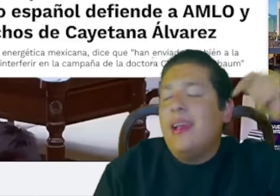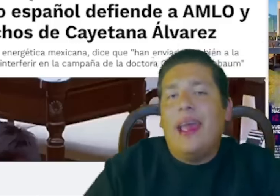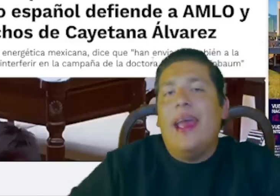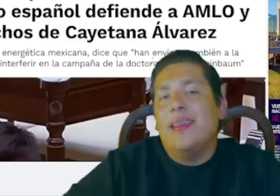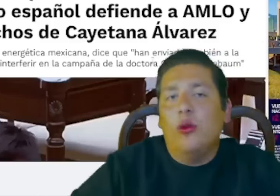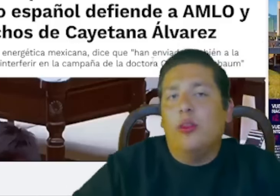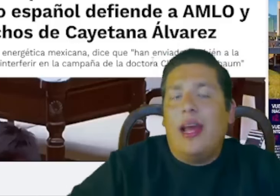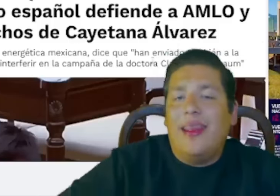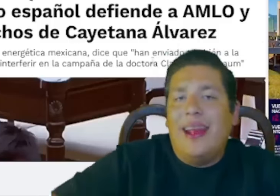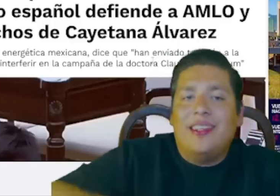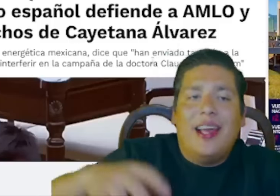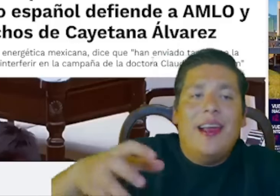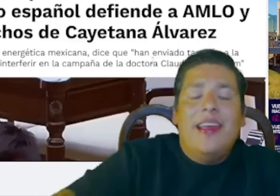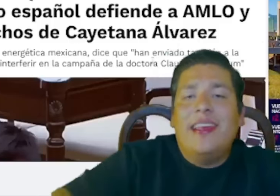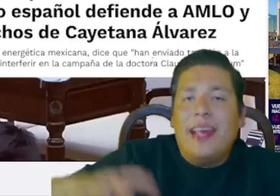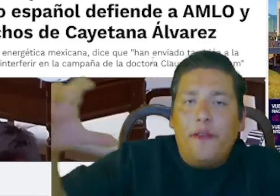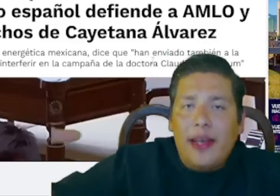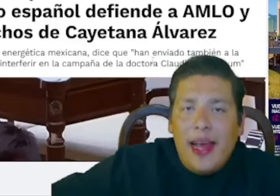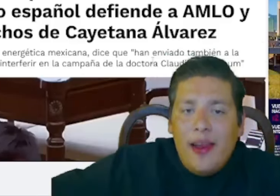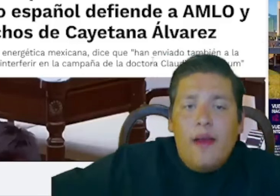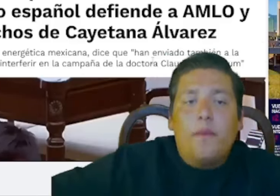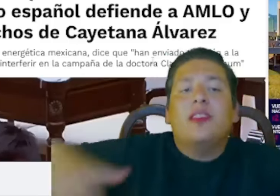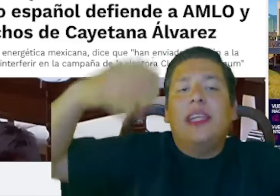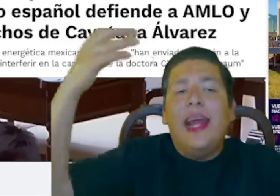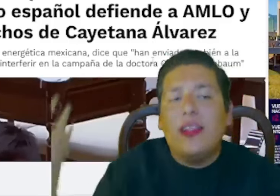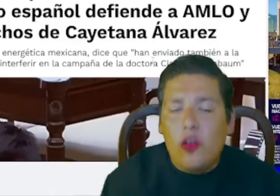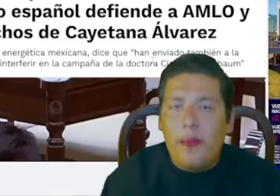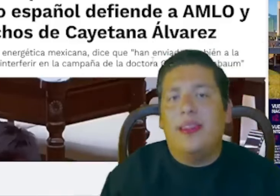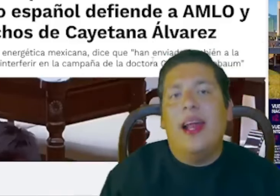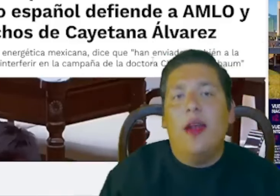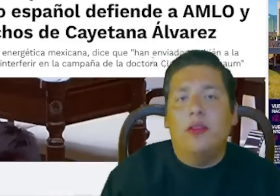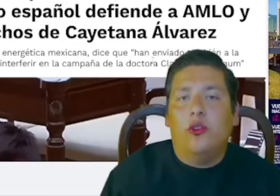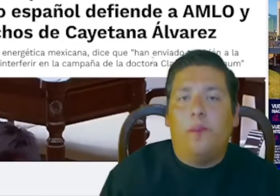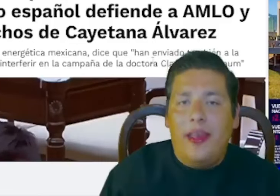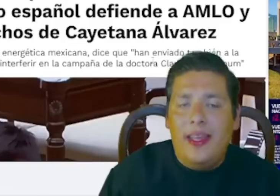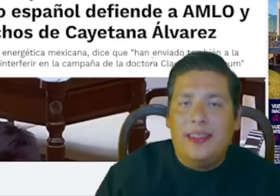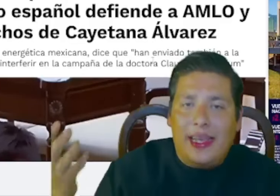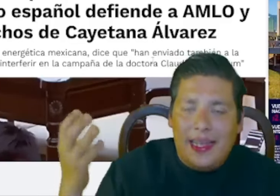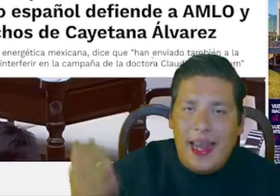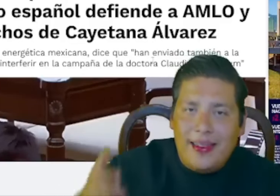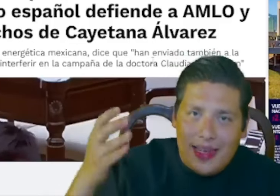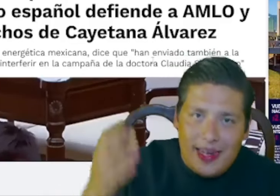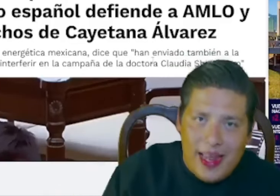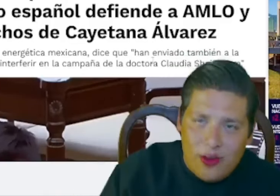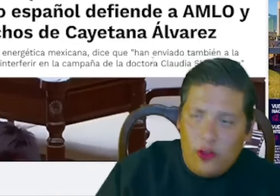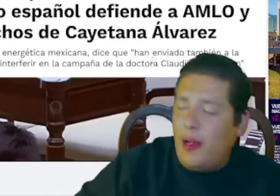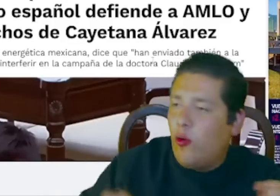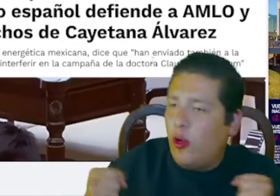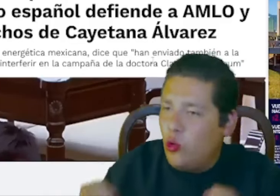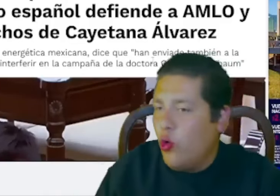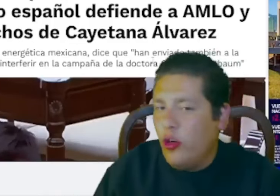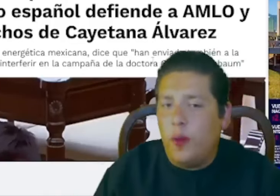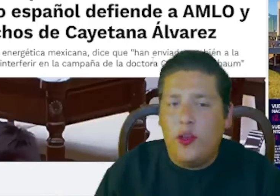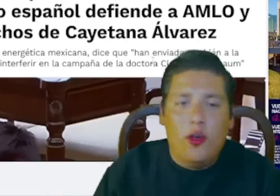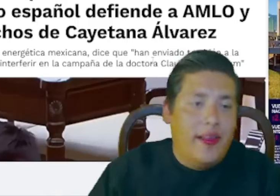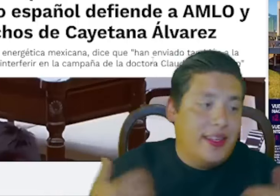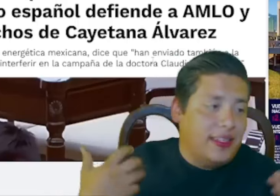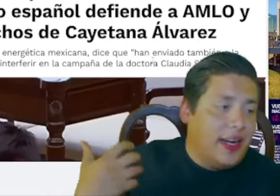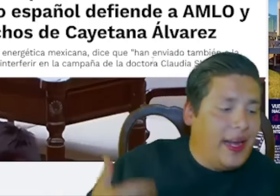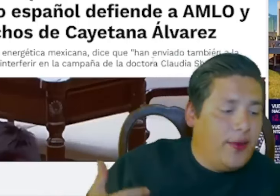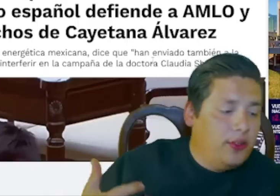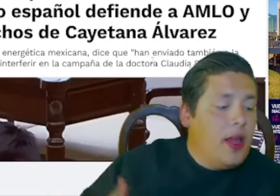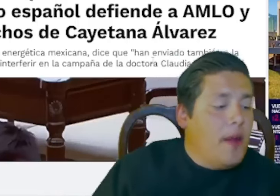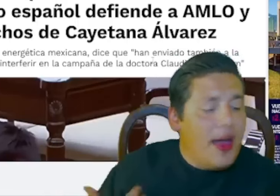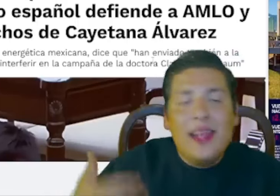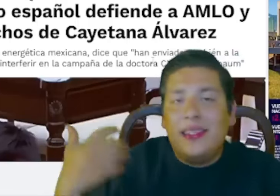española que es de ultraderecha y que al final pues quiere someter a nuestro país, que quiere tenernos bajo el yugo español